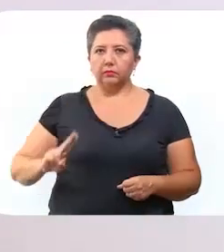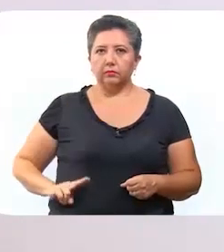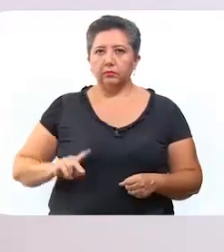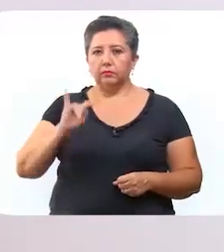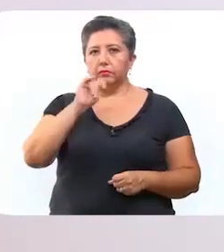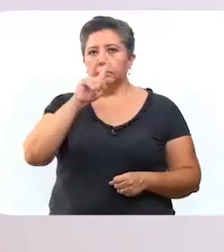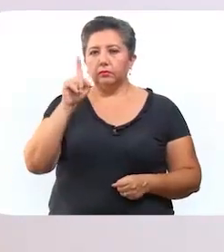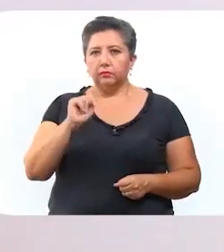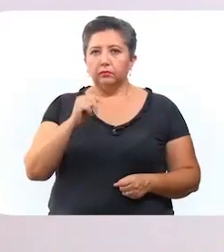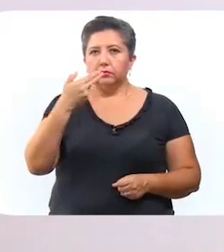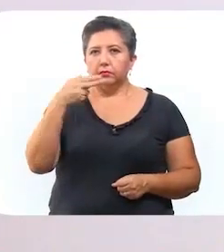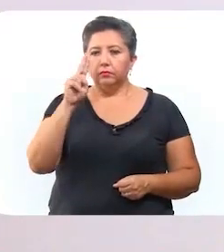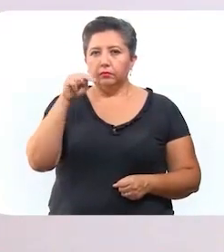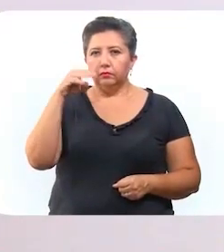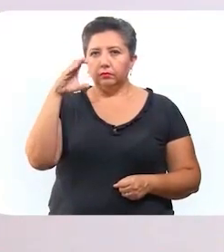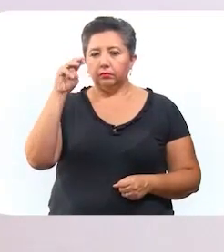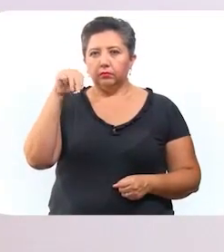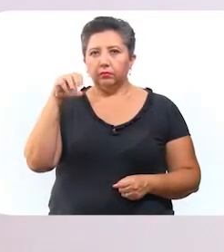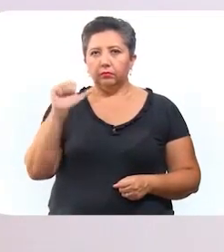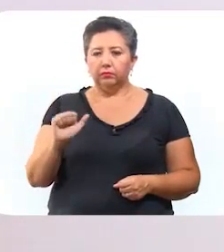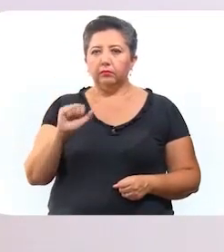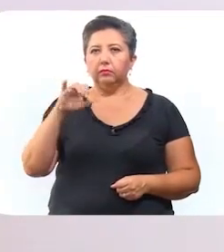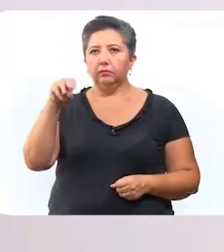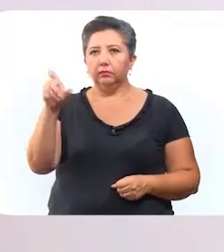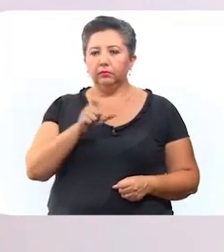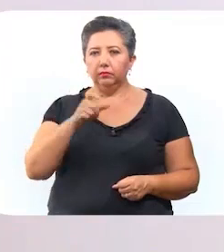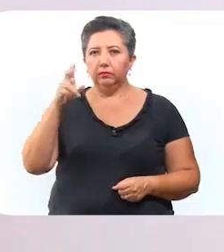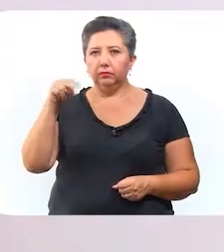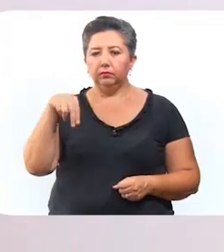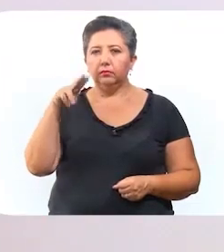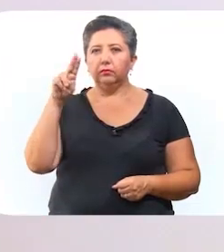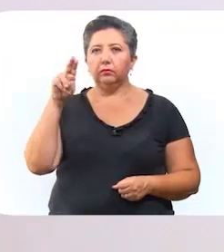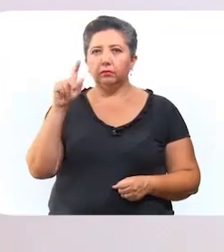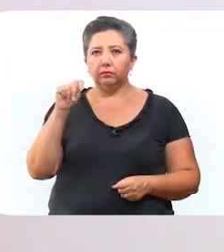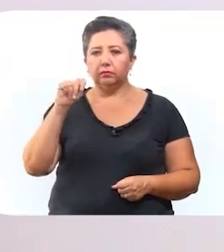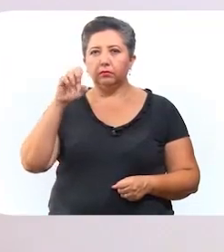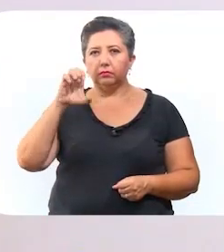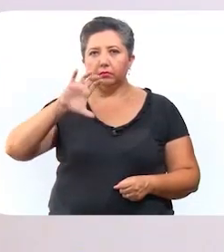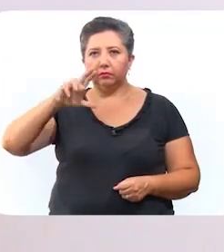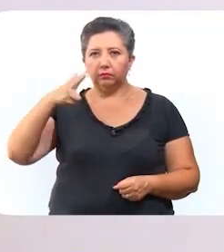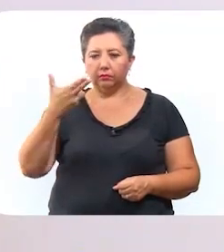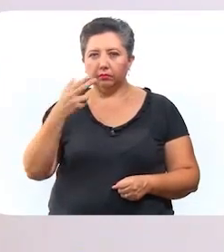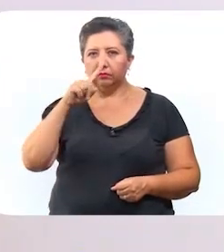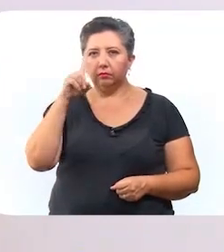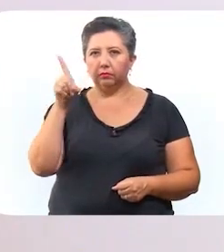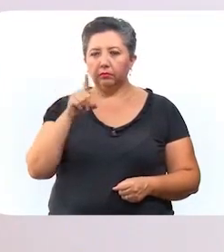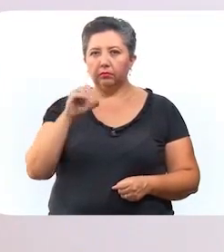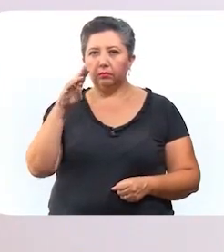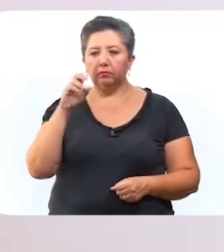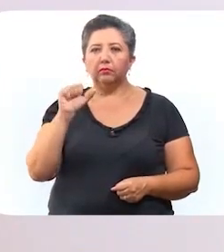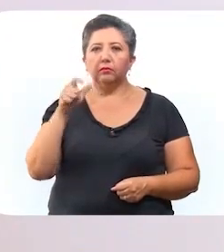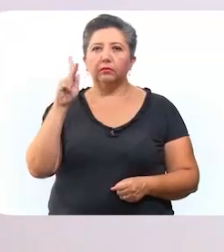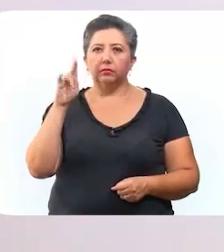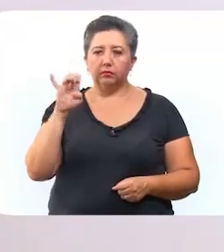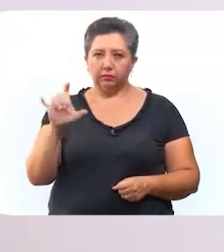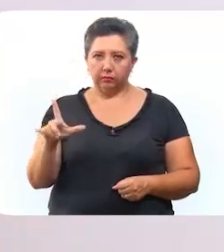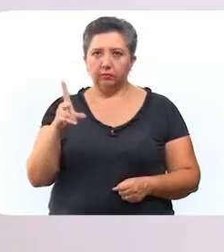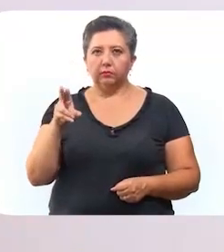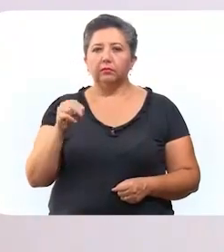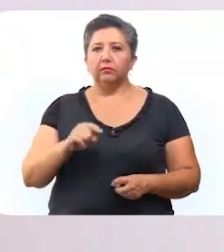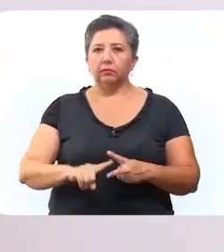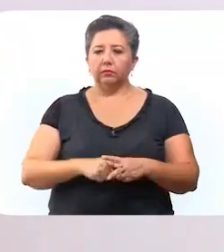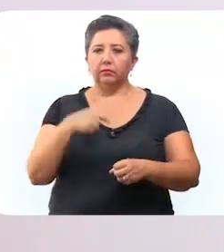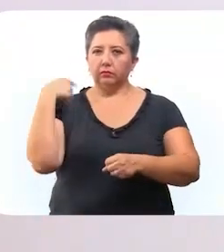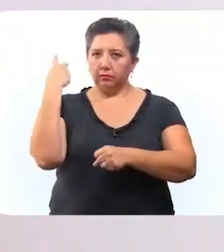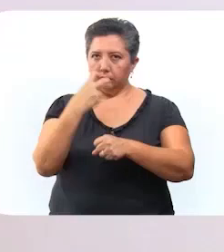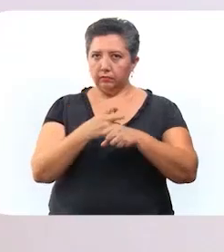Tizimín, Junucmá, Chemash, Oscuscap, Maxcanú, Acanqué, Tecó, Yaxcabat, Sucacap y Aquil. También se inició